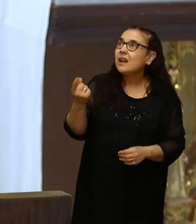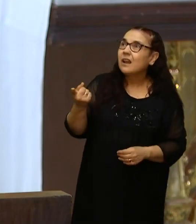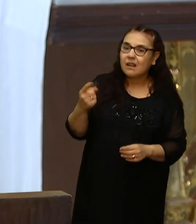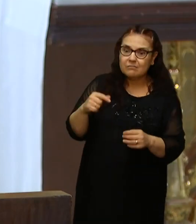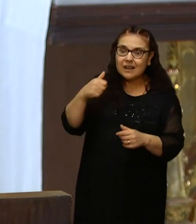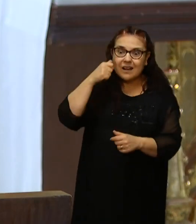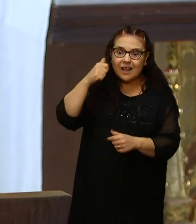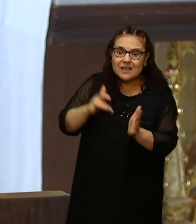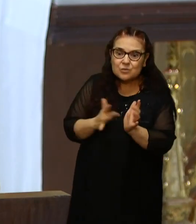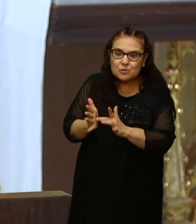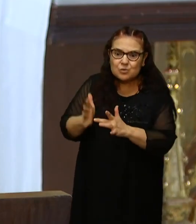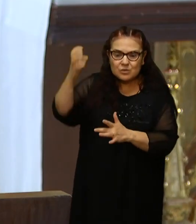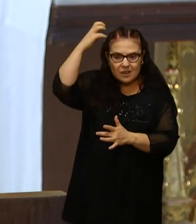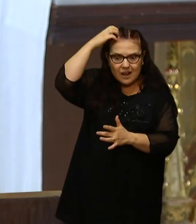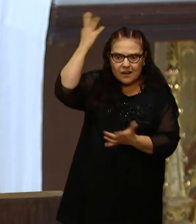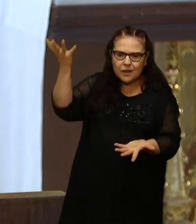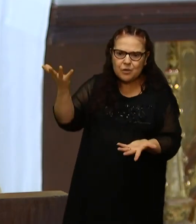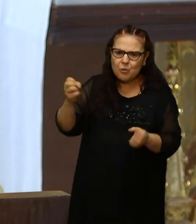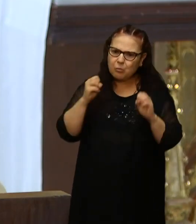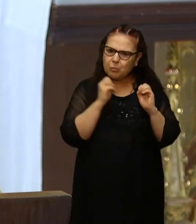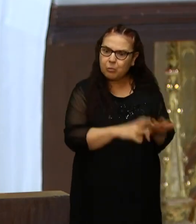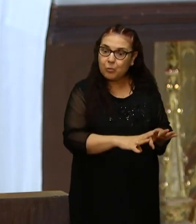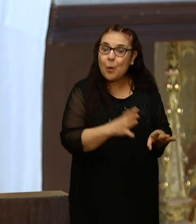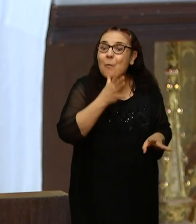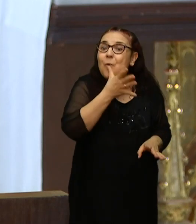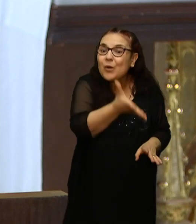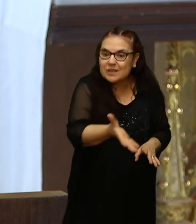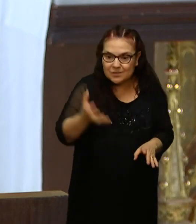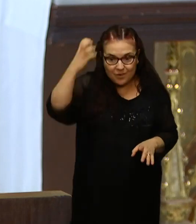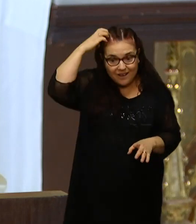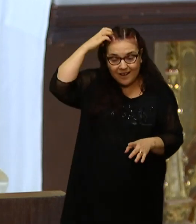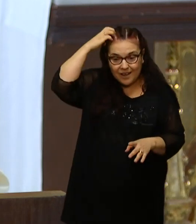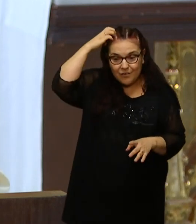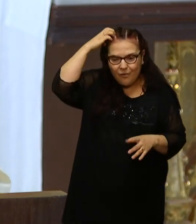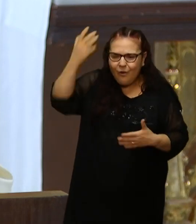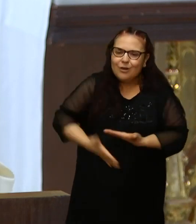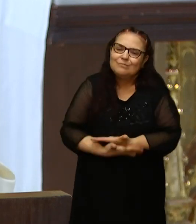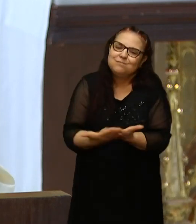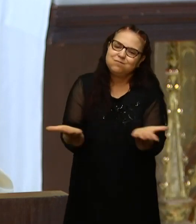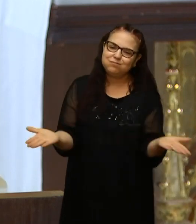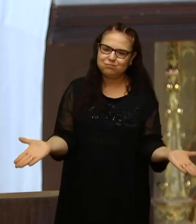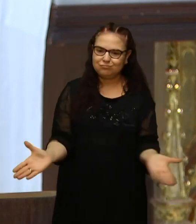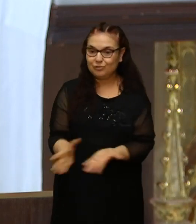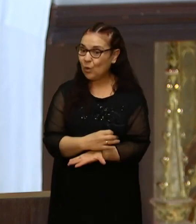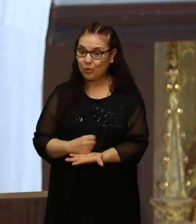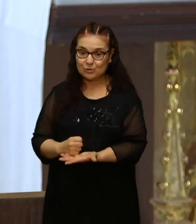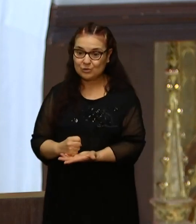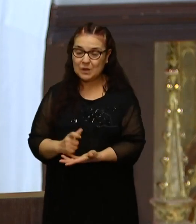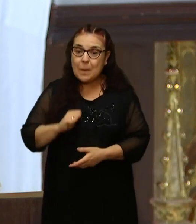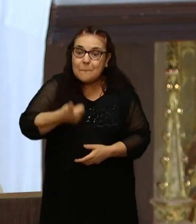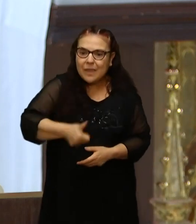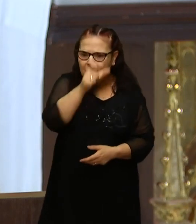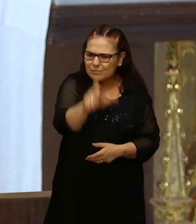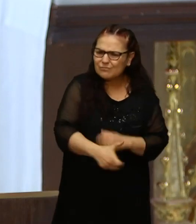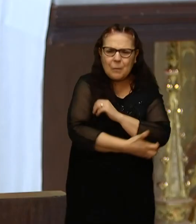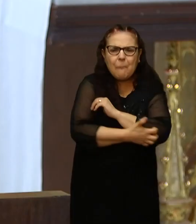Y por eso el reino se ofrece a toda la humanidad, empezando por los más pobres, por